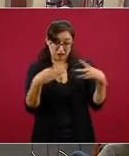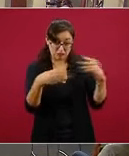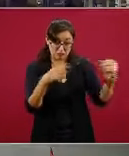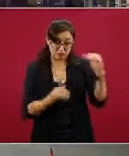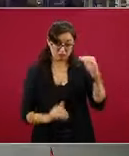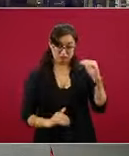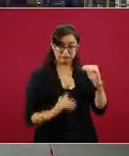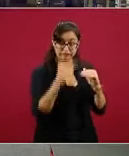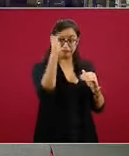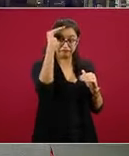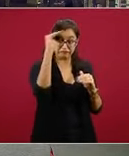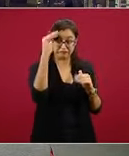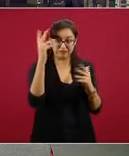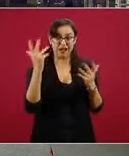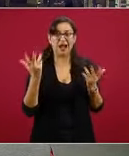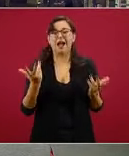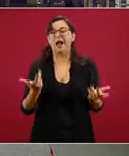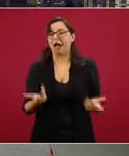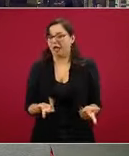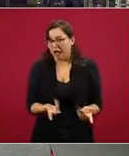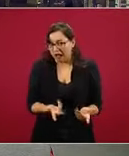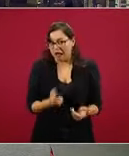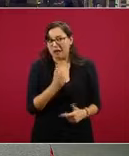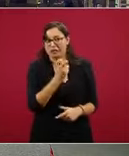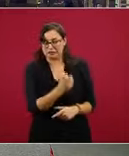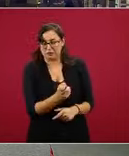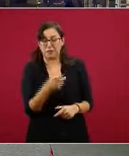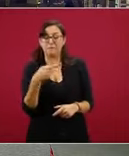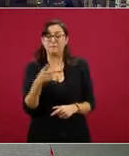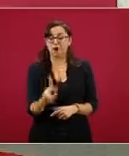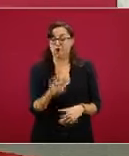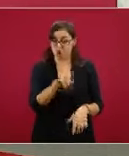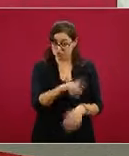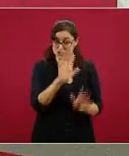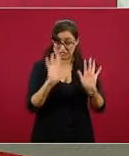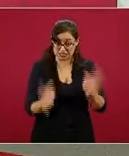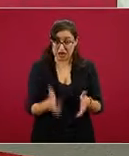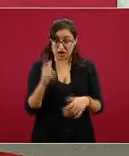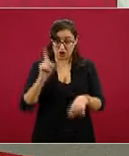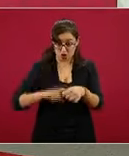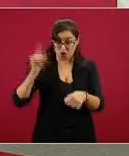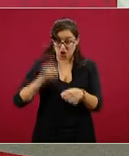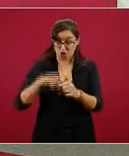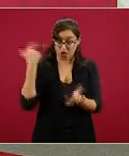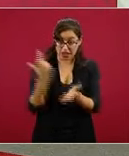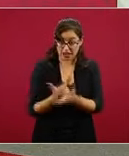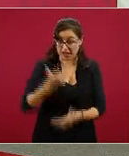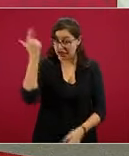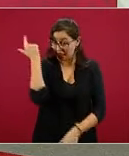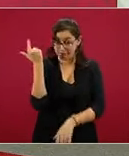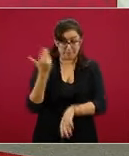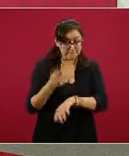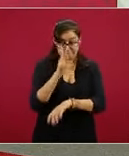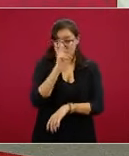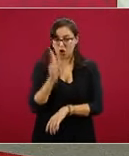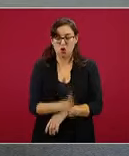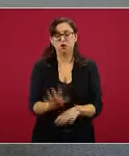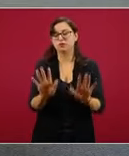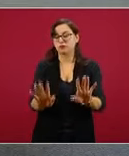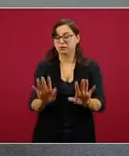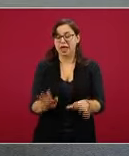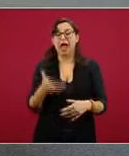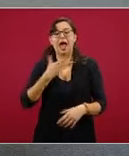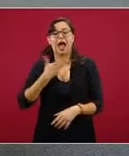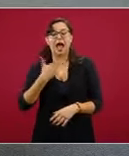¿Por qué? Porque recordemos primero que son 10 indicadores, ¿no? Y la tendencia del síndrome COVID, en su momento el comportamiento